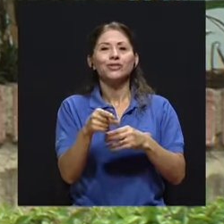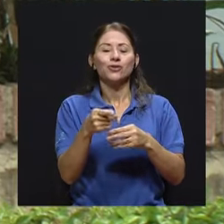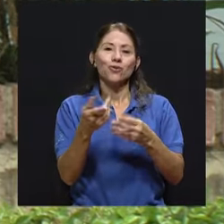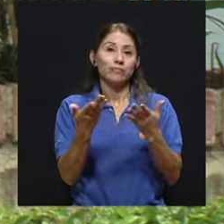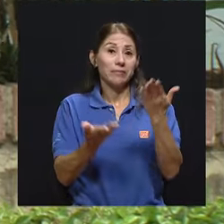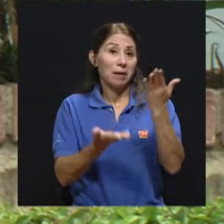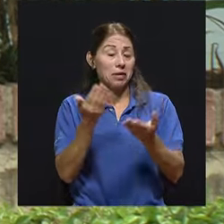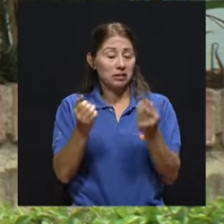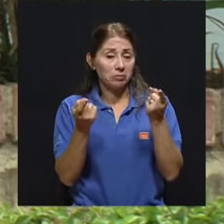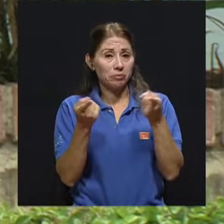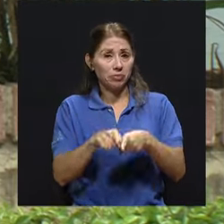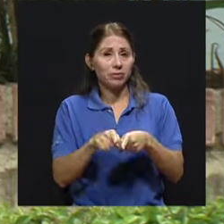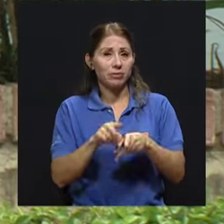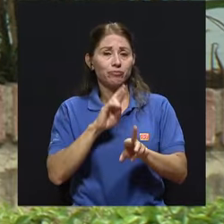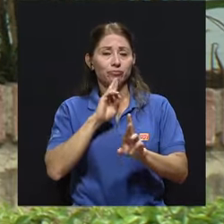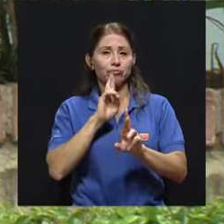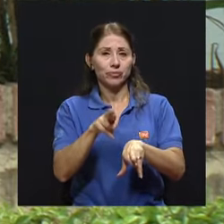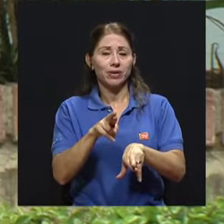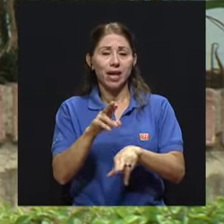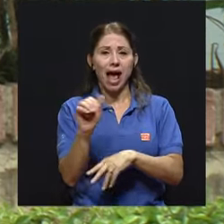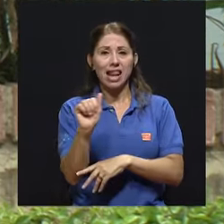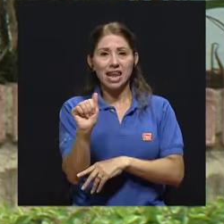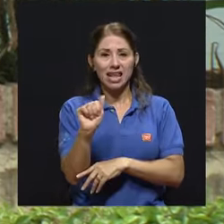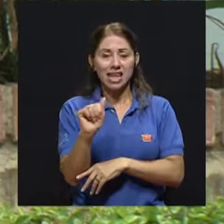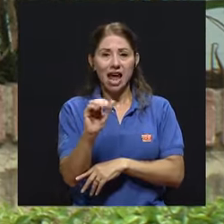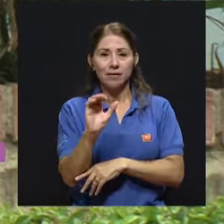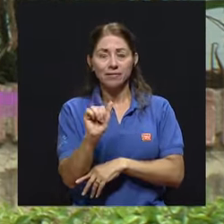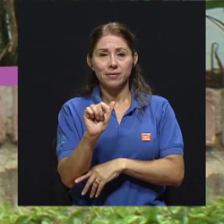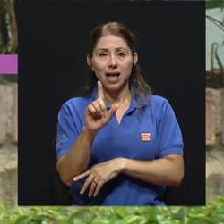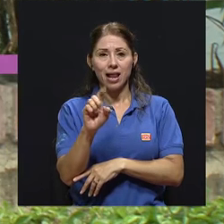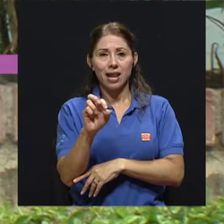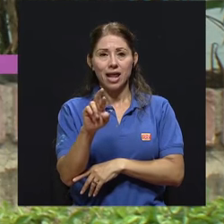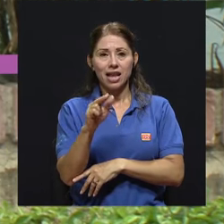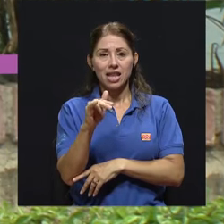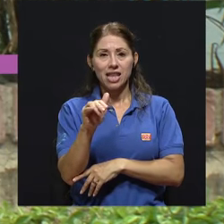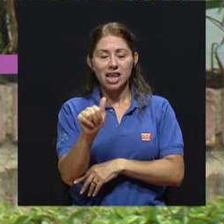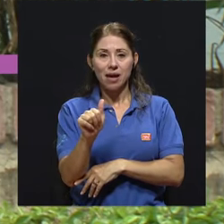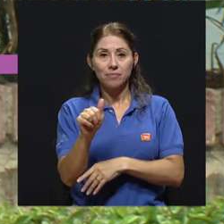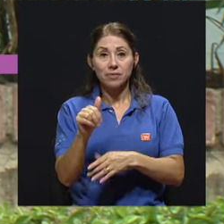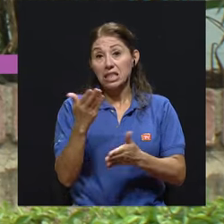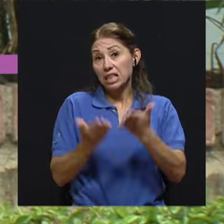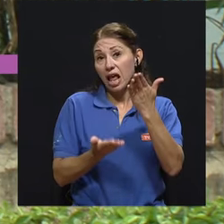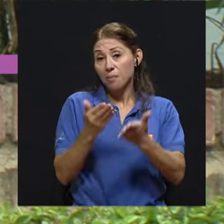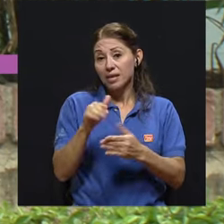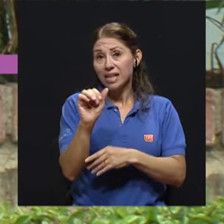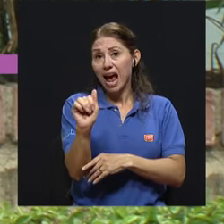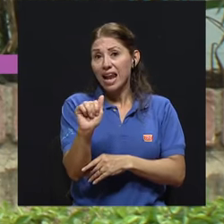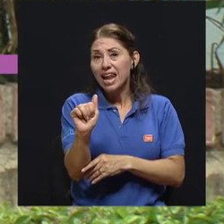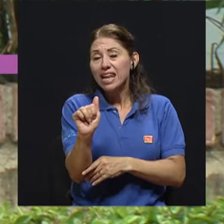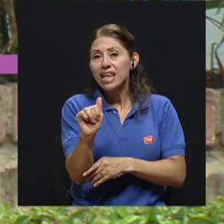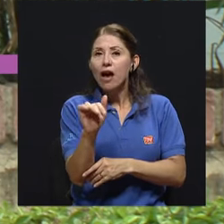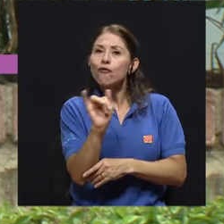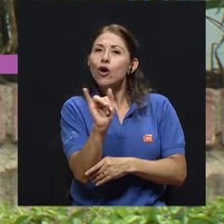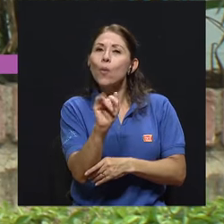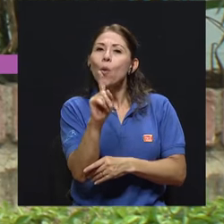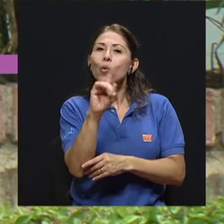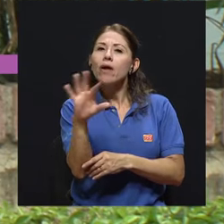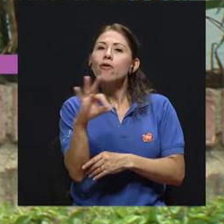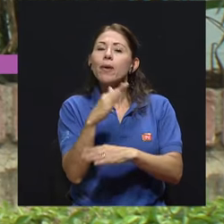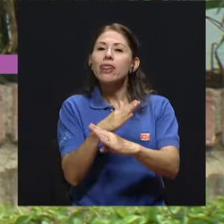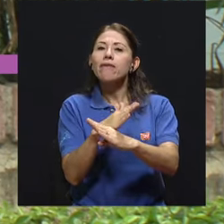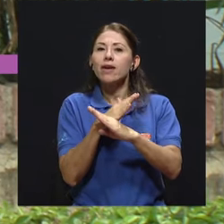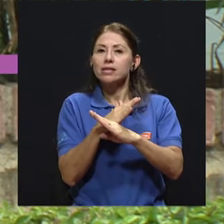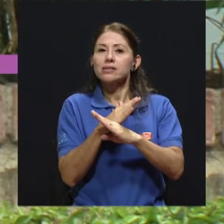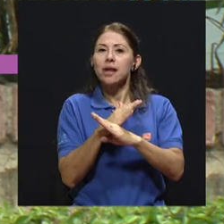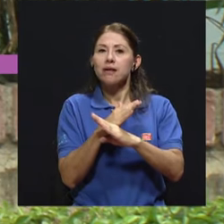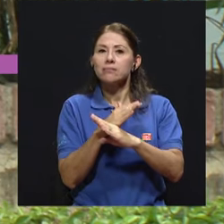produce a la larga una alergia. O sea, que la alergia inició siendo como un mecanismo de defensa que en un